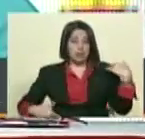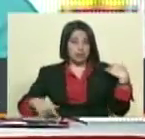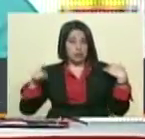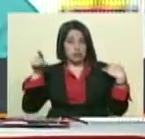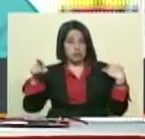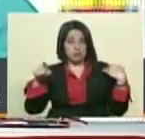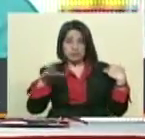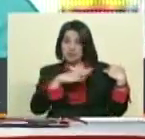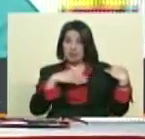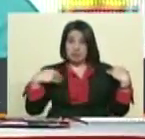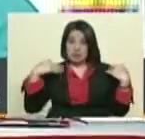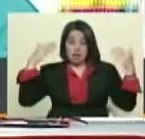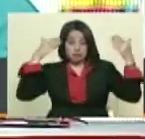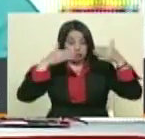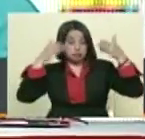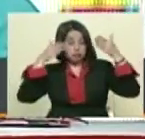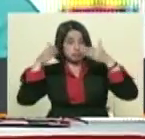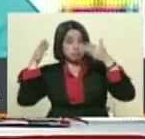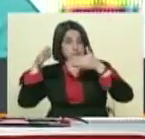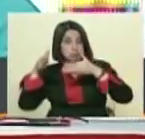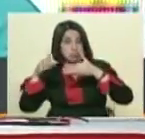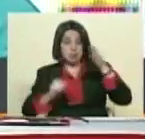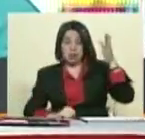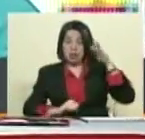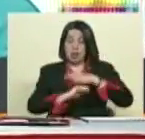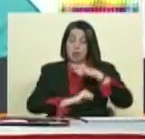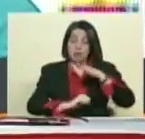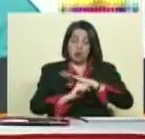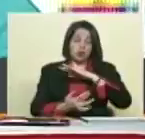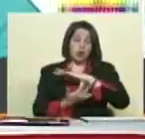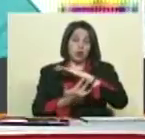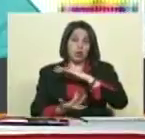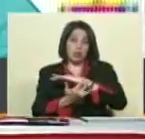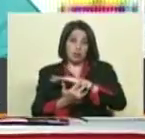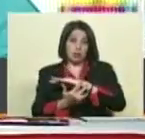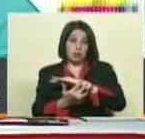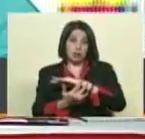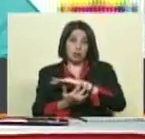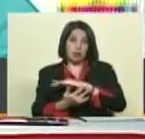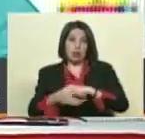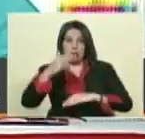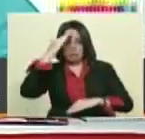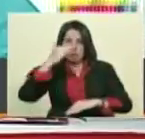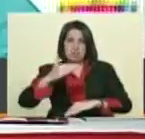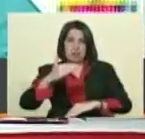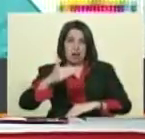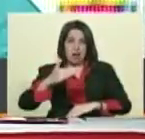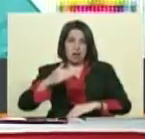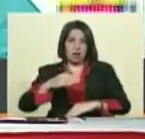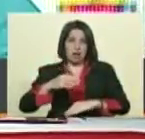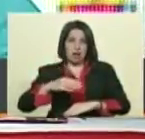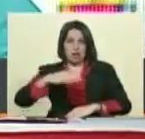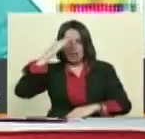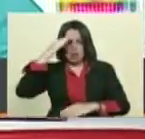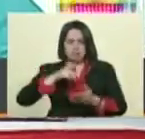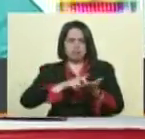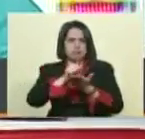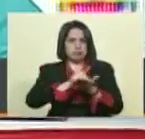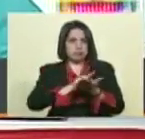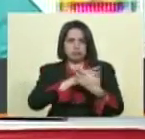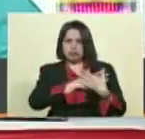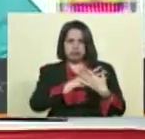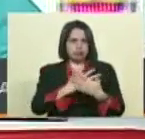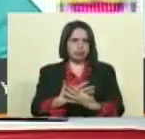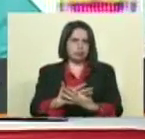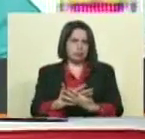quisiera la asesoría y el apoyo técnico y el apoyo militar de la Fuerza Armada Nacional Bolivariana, estamos a las